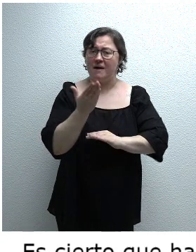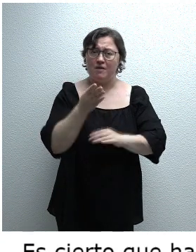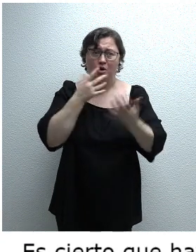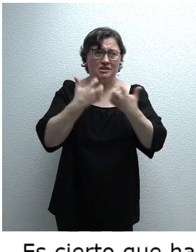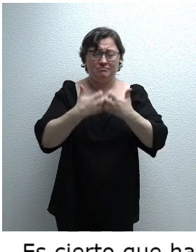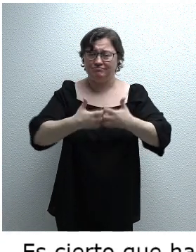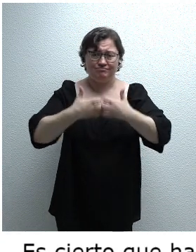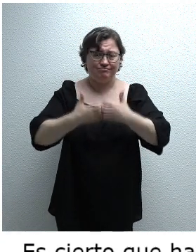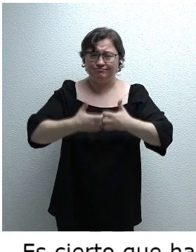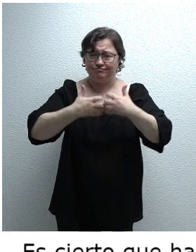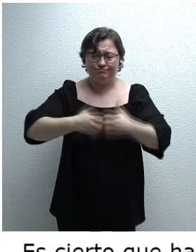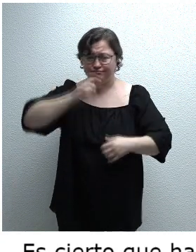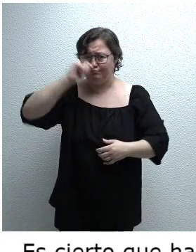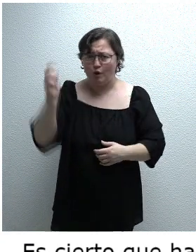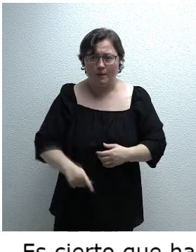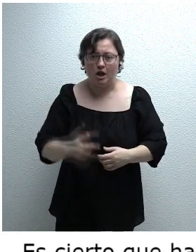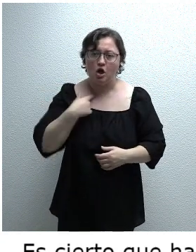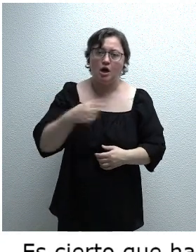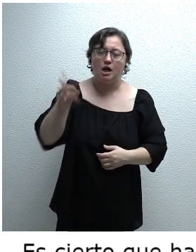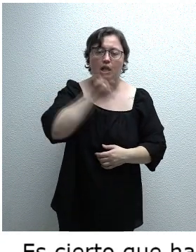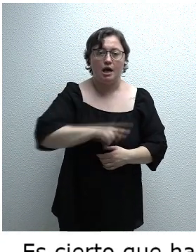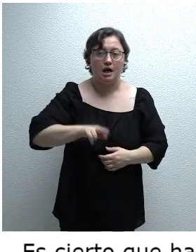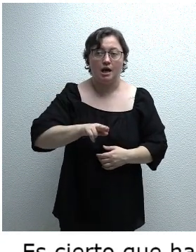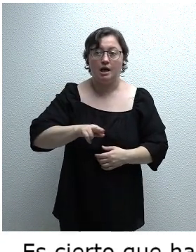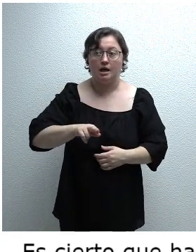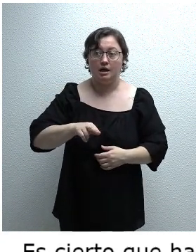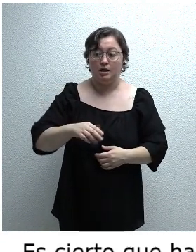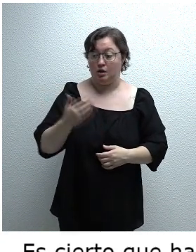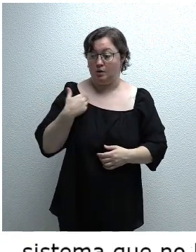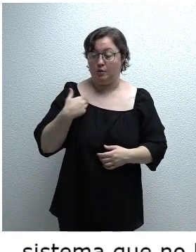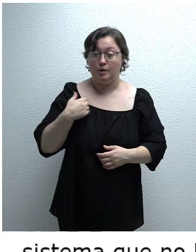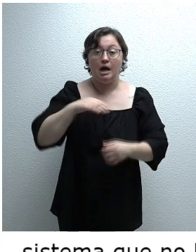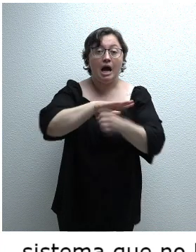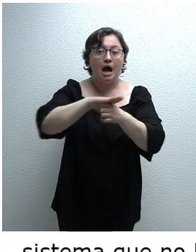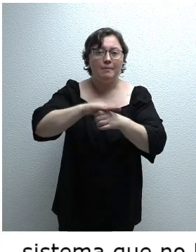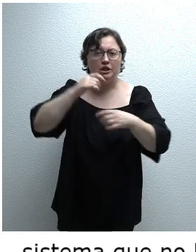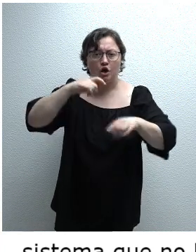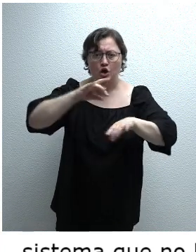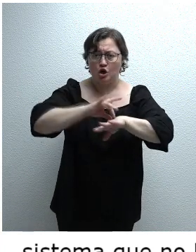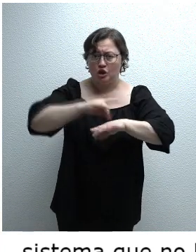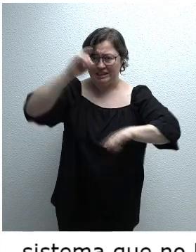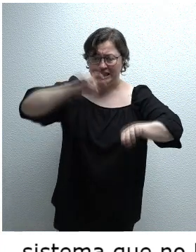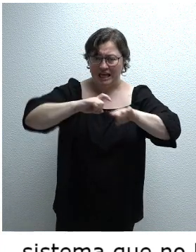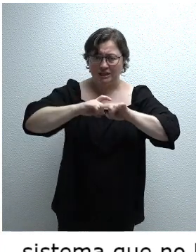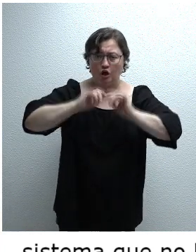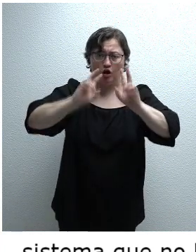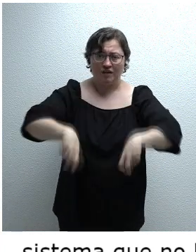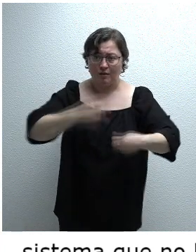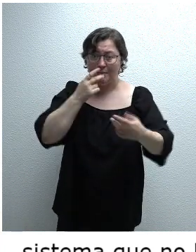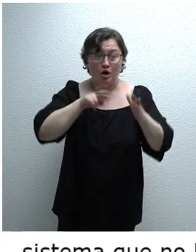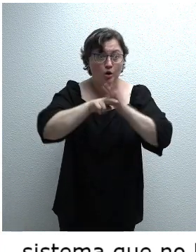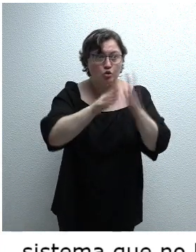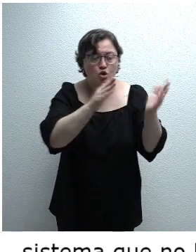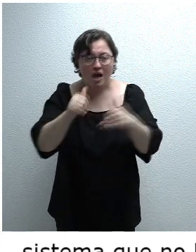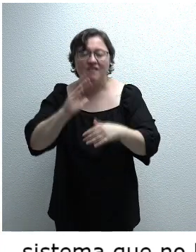funcionado, porque tengo que volver a insistir en la reforma que se produjo en el ámbito psiquiátrico, en su carencia de medios, lo que hace